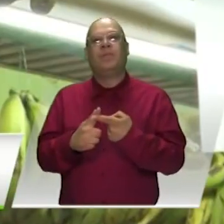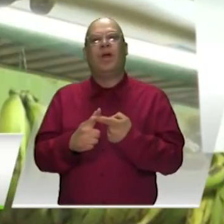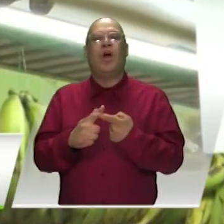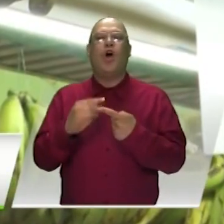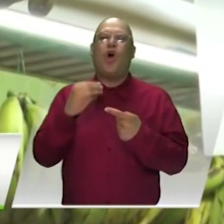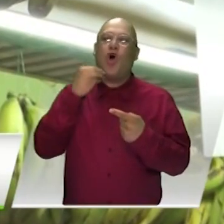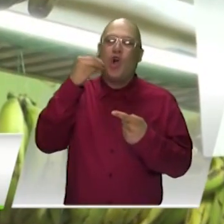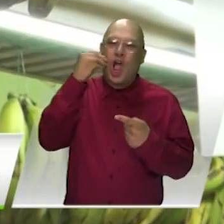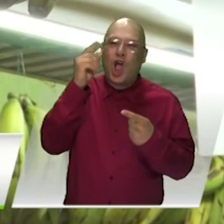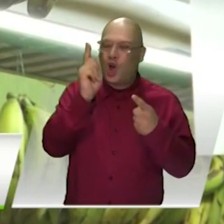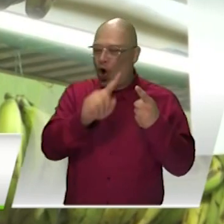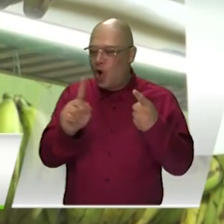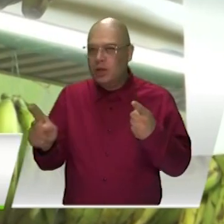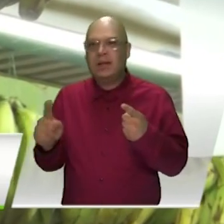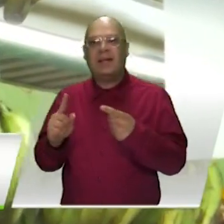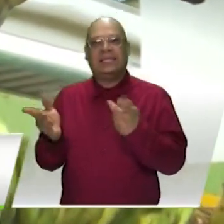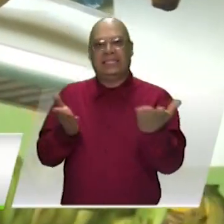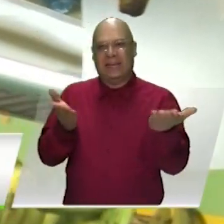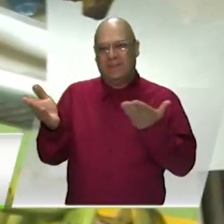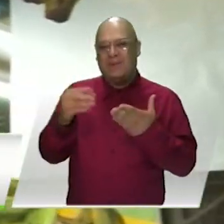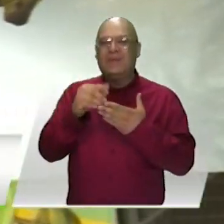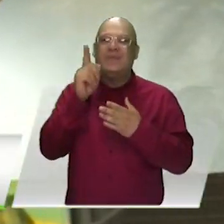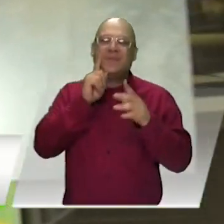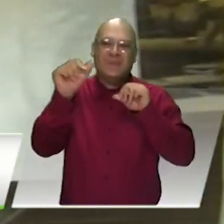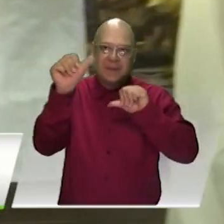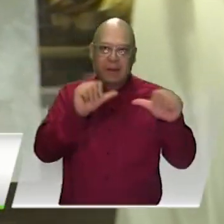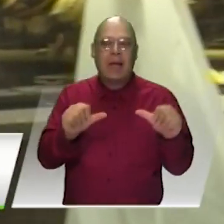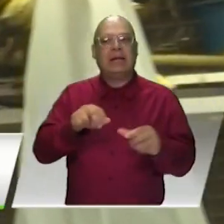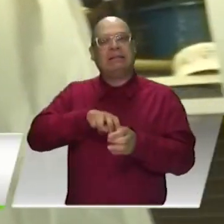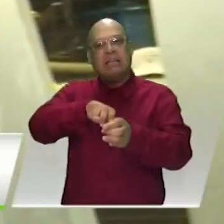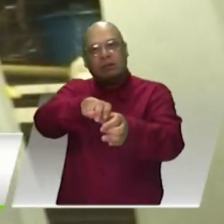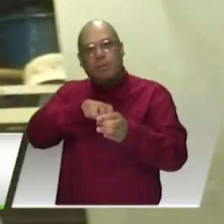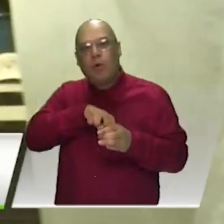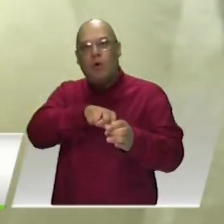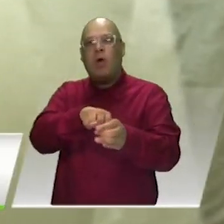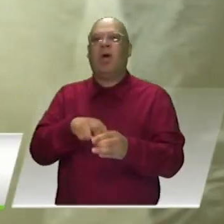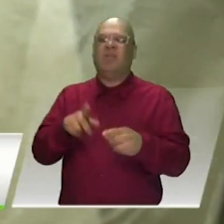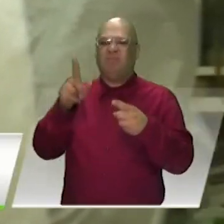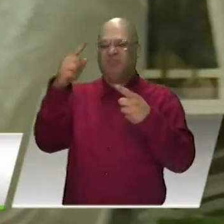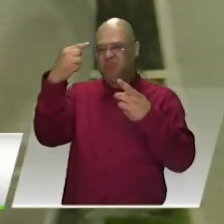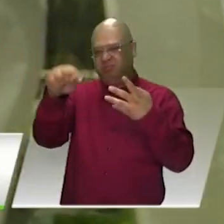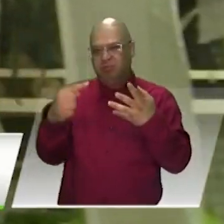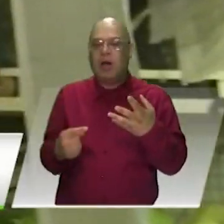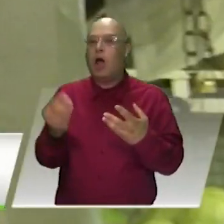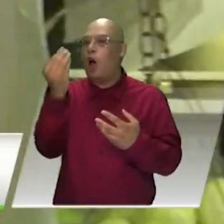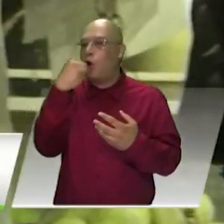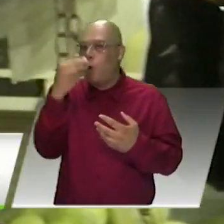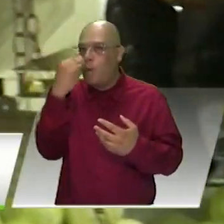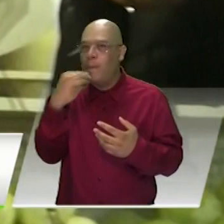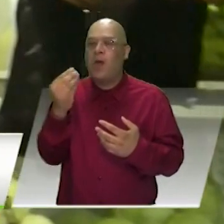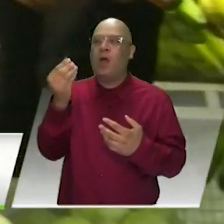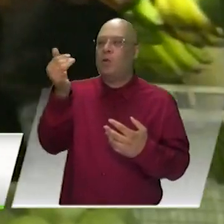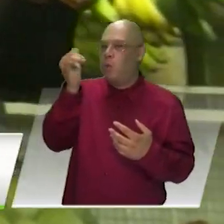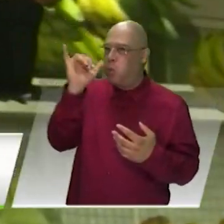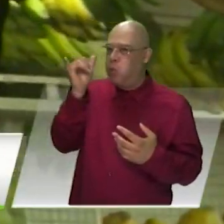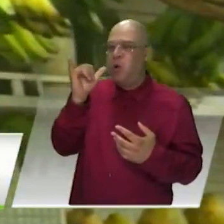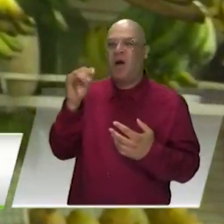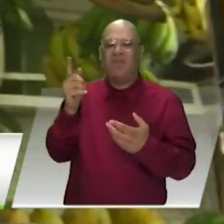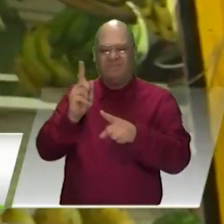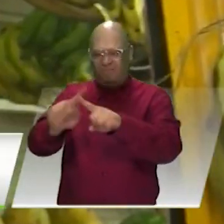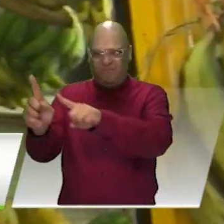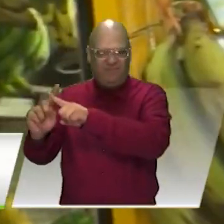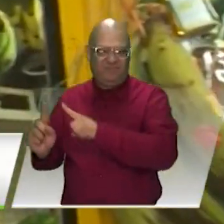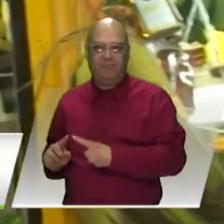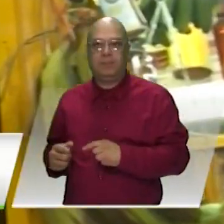dialogar y servicio doméstico el transporte los bienes y servicios diversos los alimentos y bebidas no alcohólicas entre